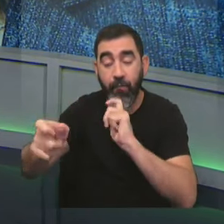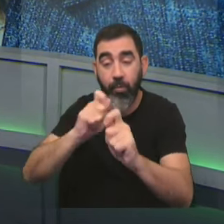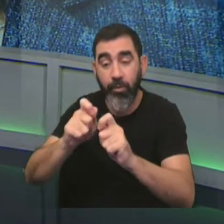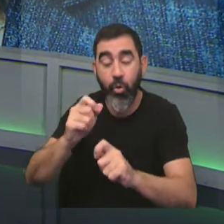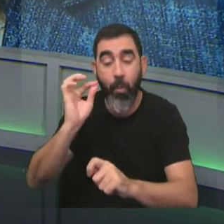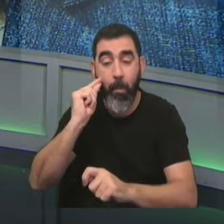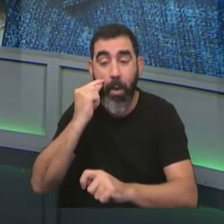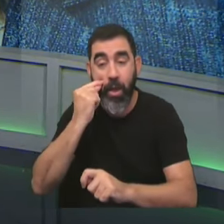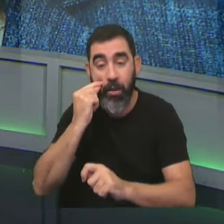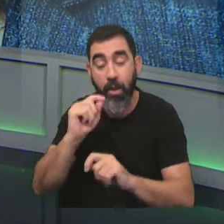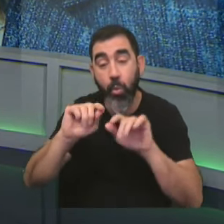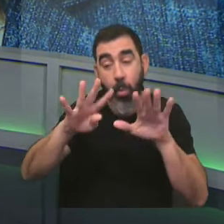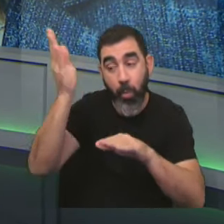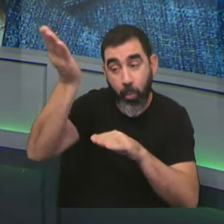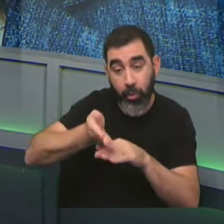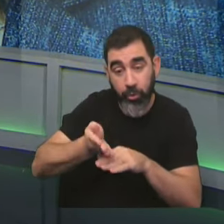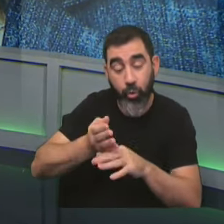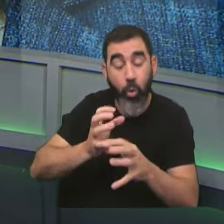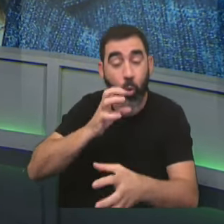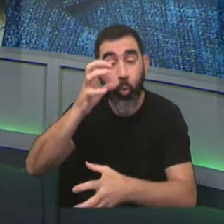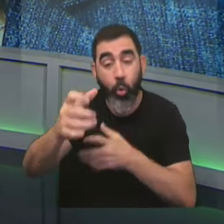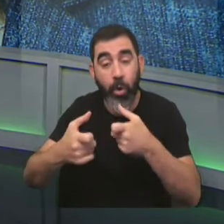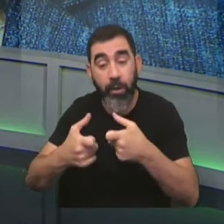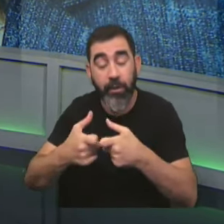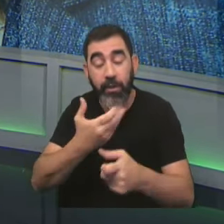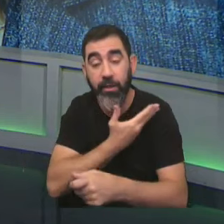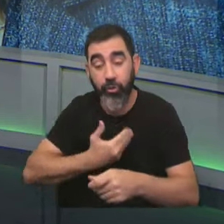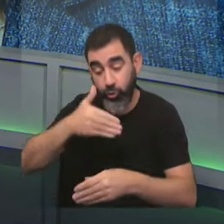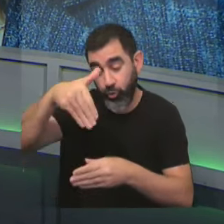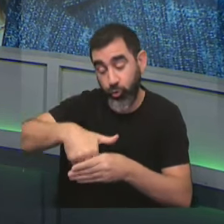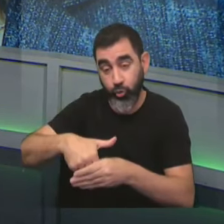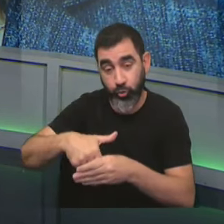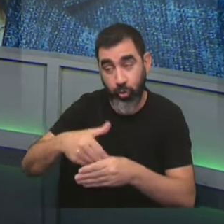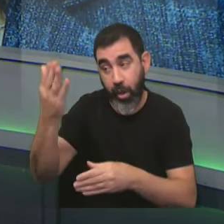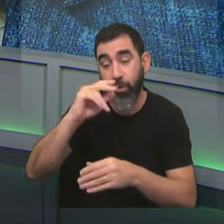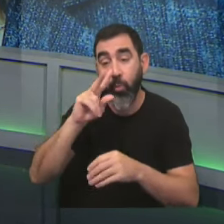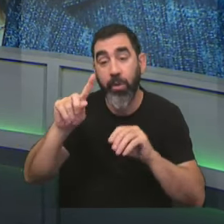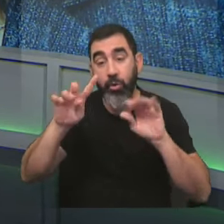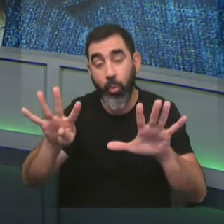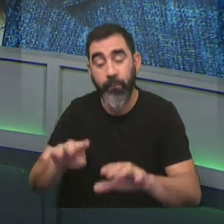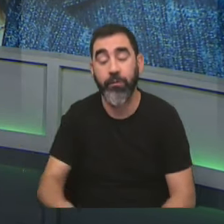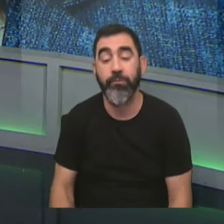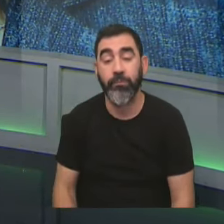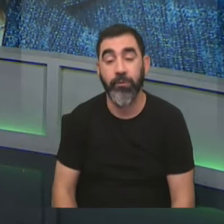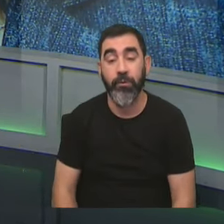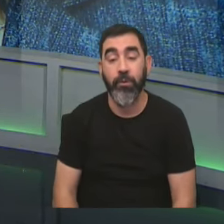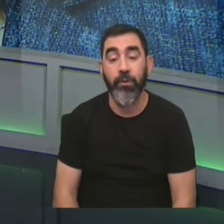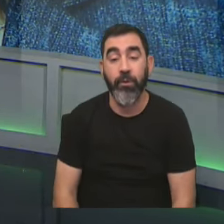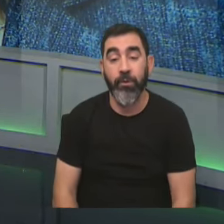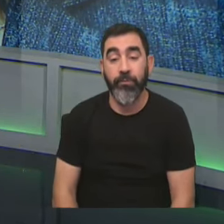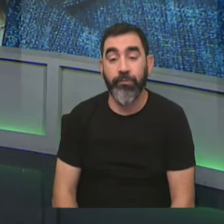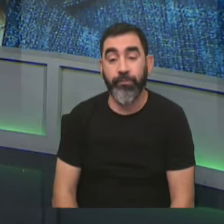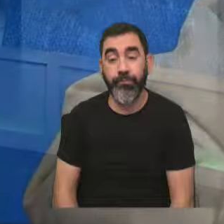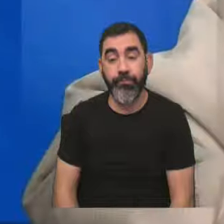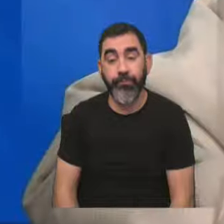ese universo 9% corresponde a personas que en 2019 votó por algunos de los partidos de la coalición